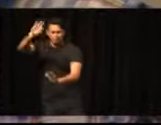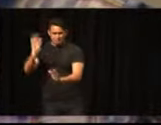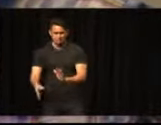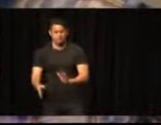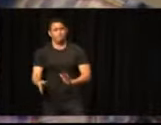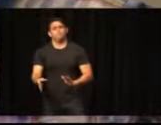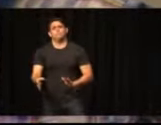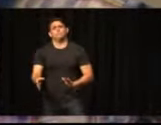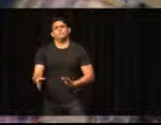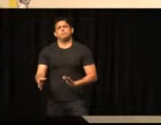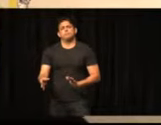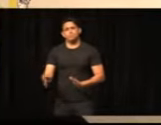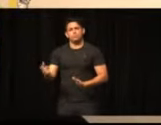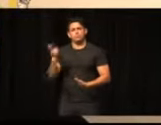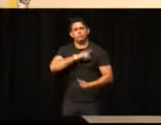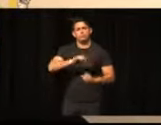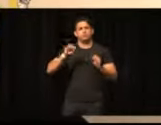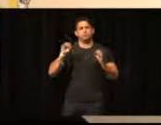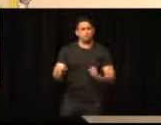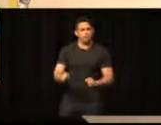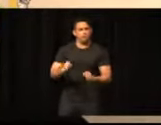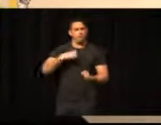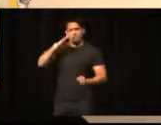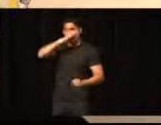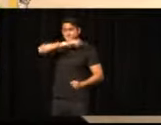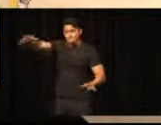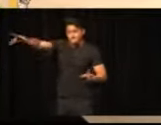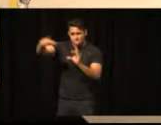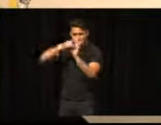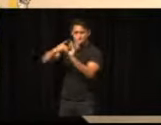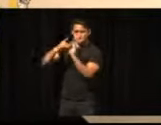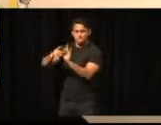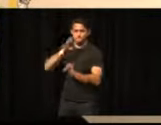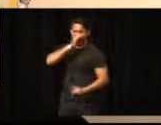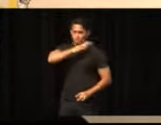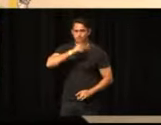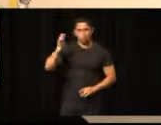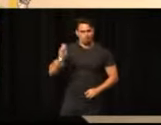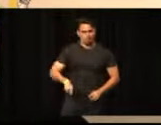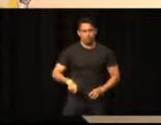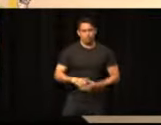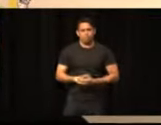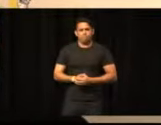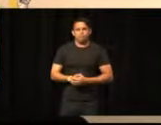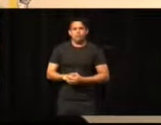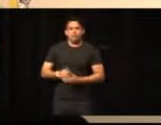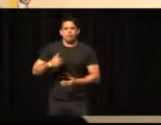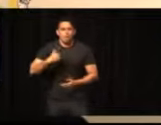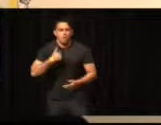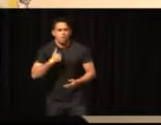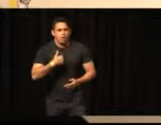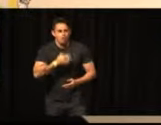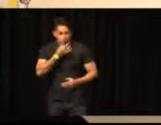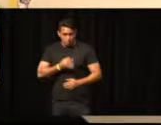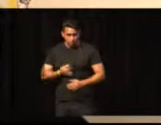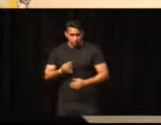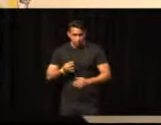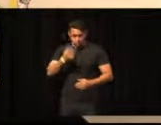vas a tener casi garantizado la posibilidad de fidelización. Yo creo que la